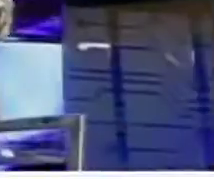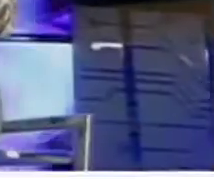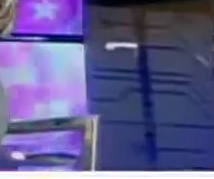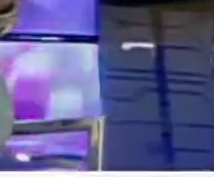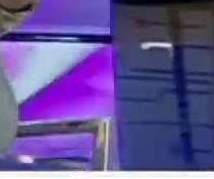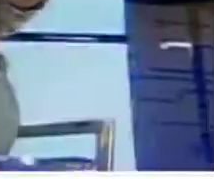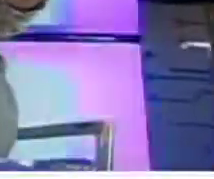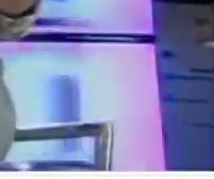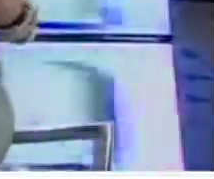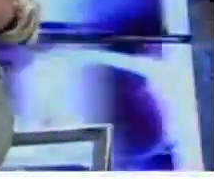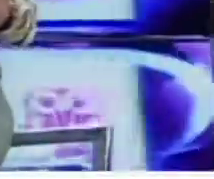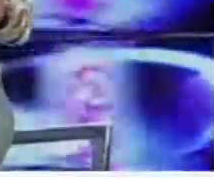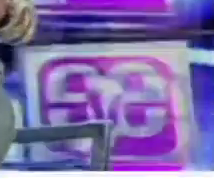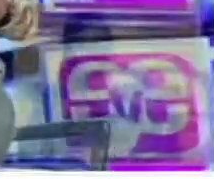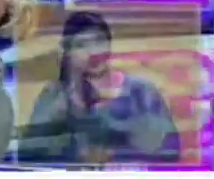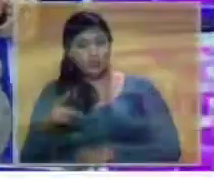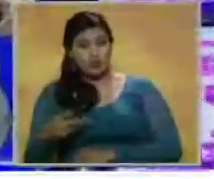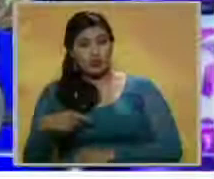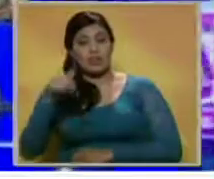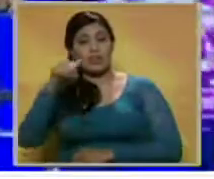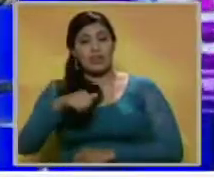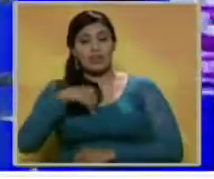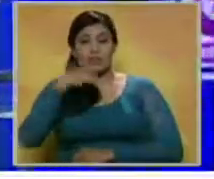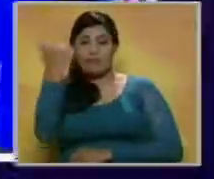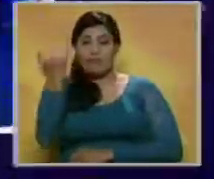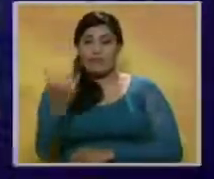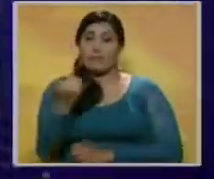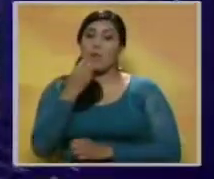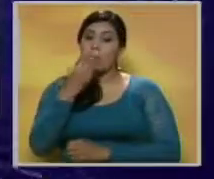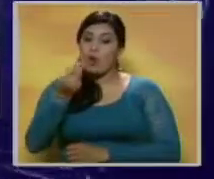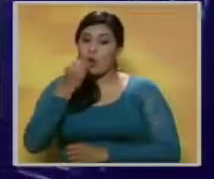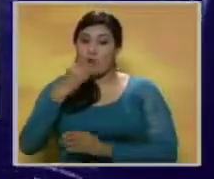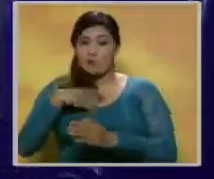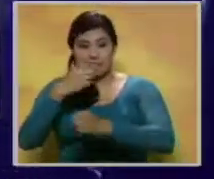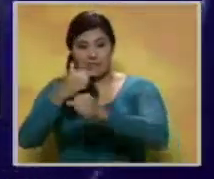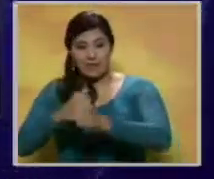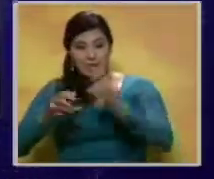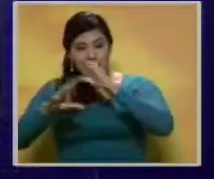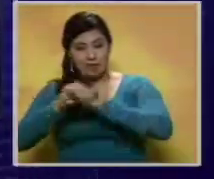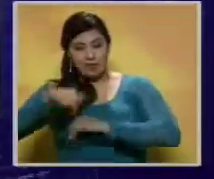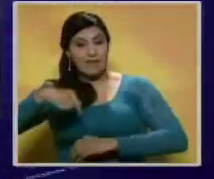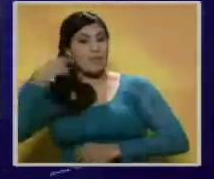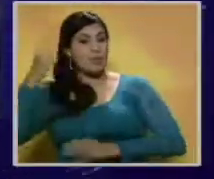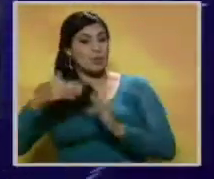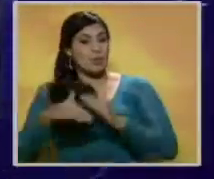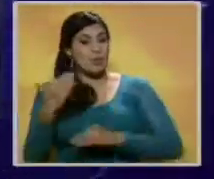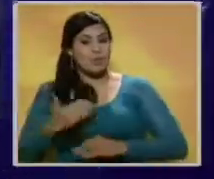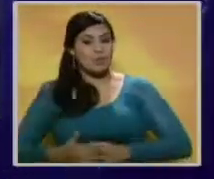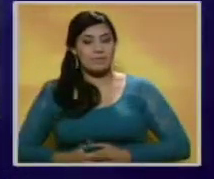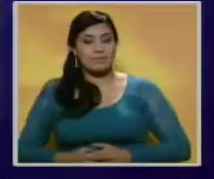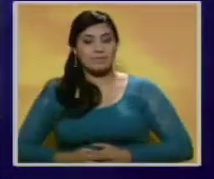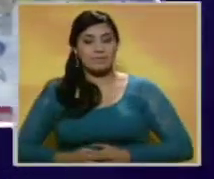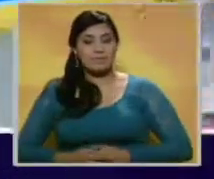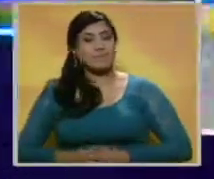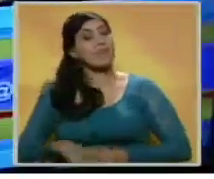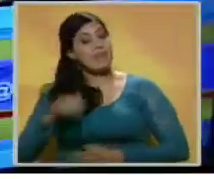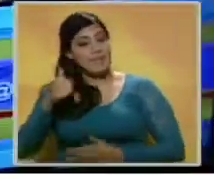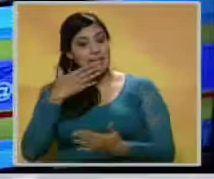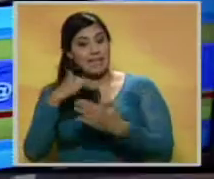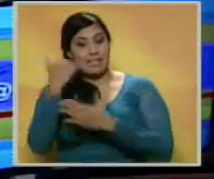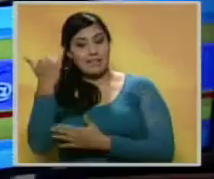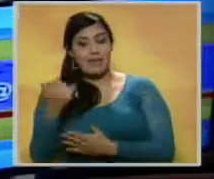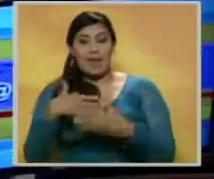De esta manera nosotros llegamos una vez más al final. Yo soy Federica Guzmán, que tengan buen provecho y los espero esta noche aquí en Estrenos y Estrellas. Gracias,